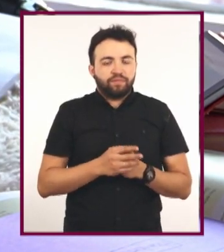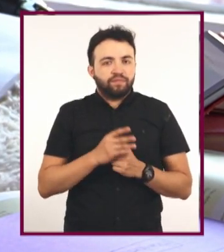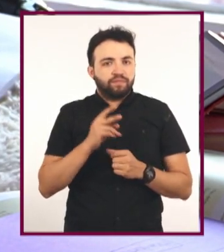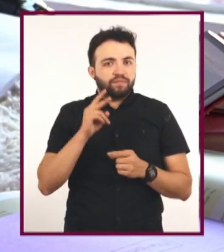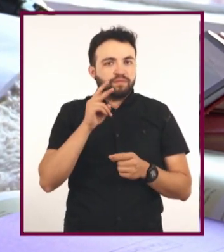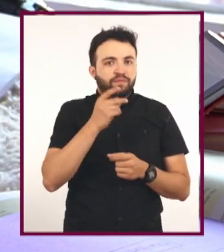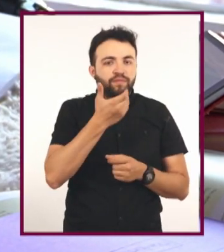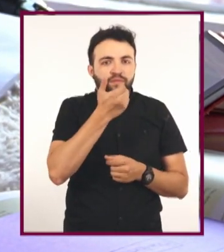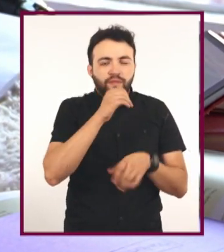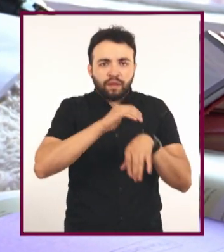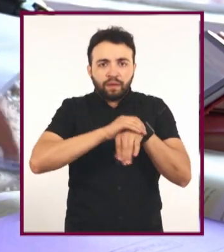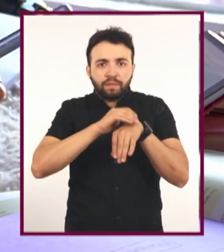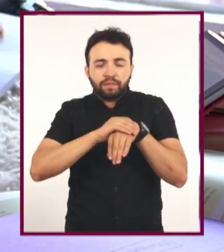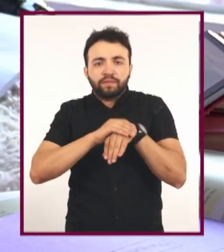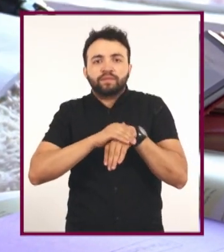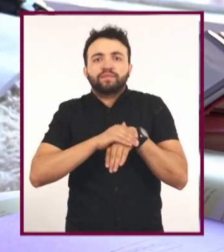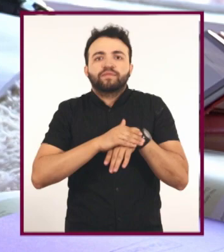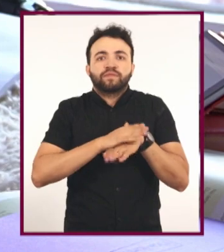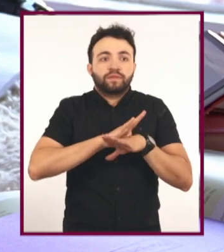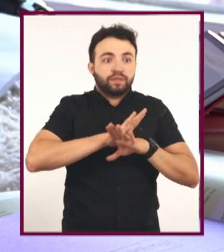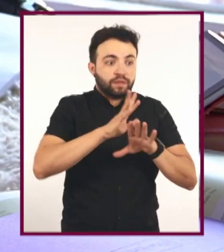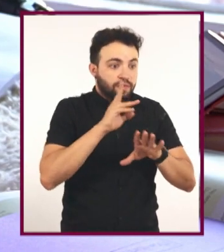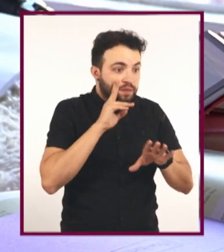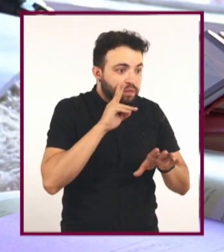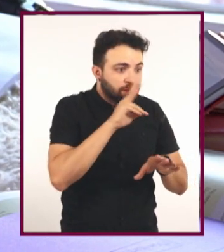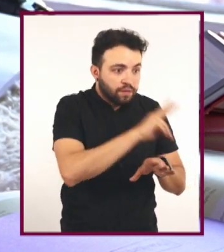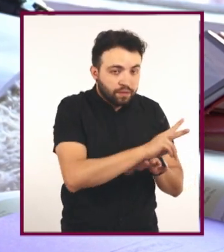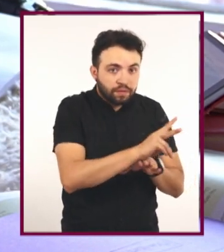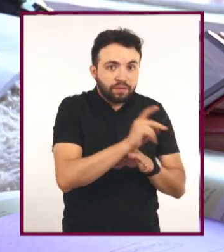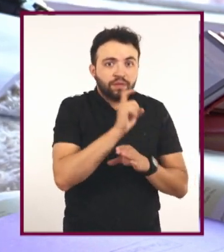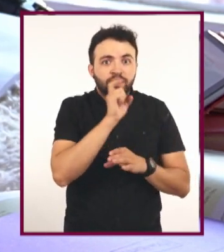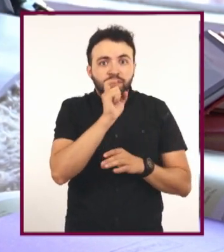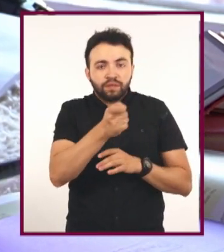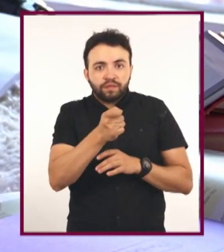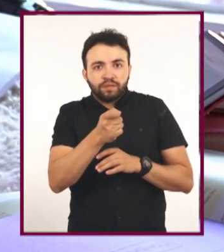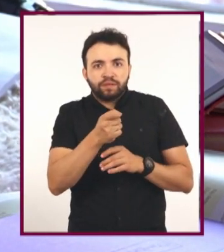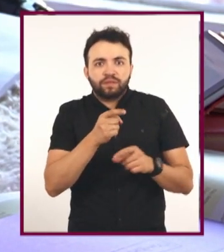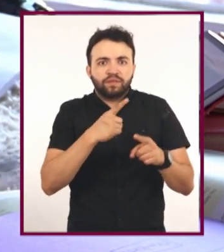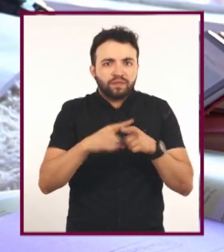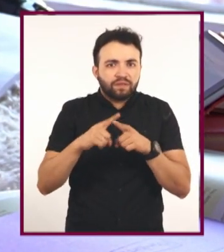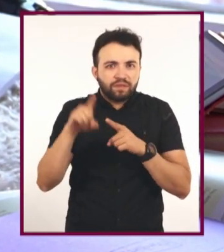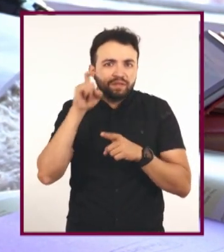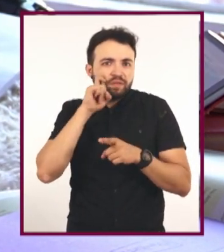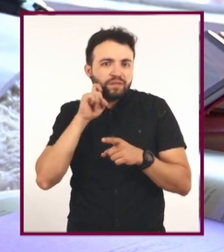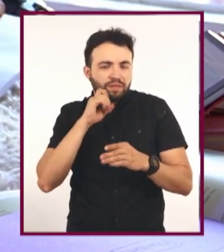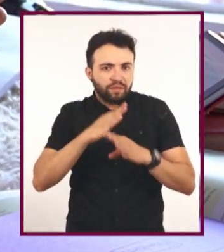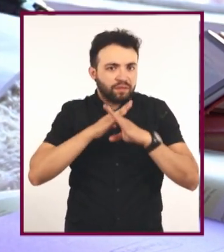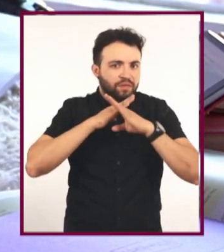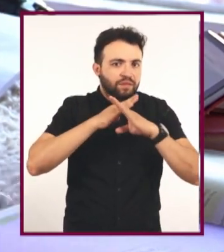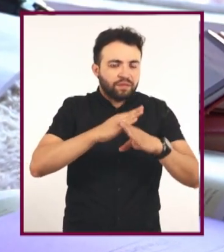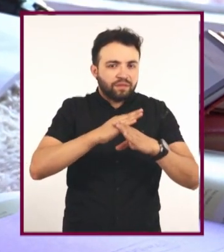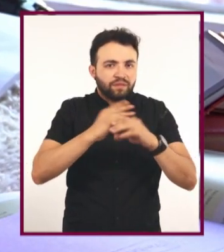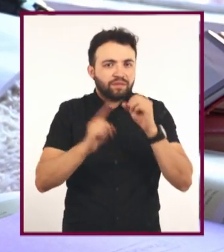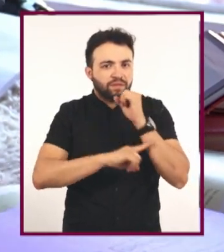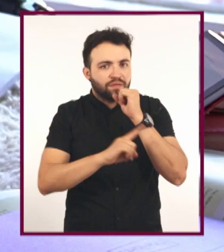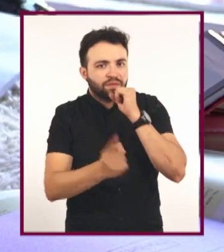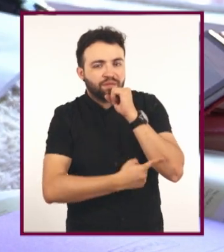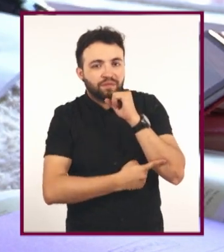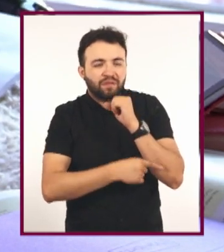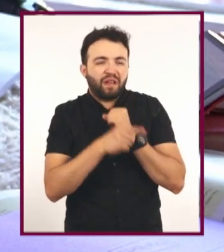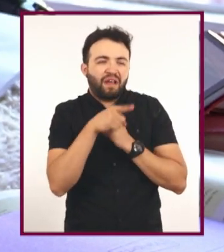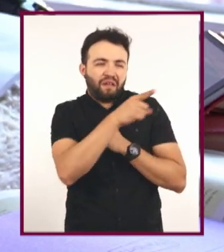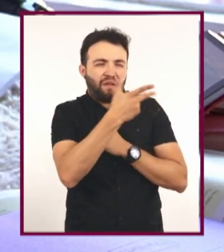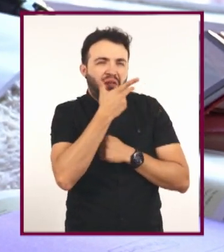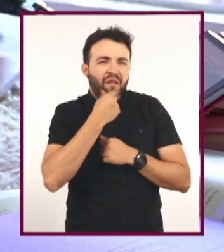Amigo, ¿ya terminaste de ver los métodos anticonceptivos? Ustedes la tienen súper fácil, condón y ya. En